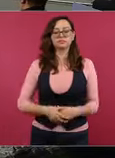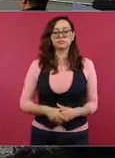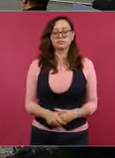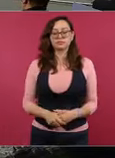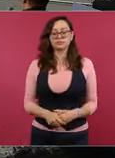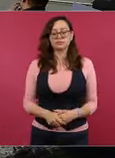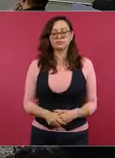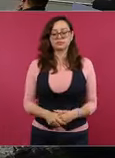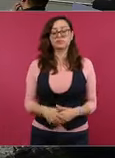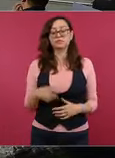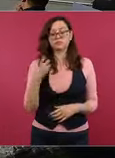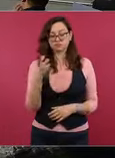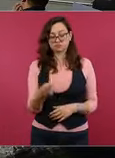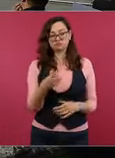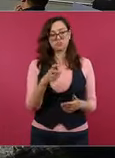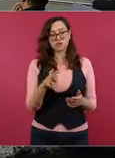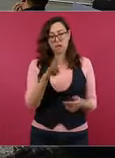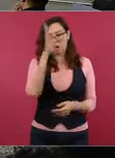Restablecer el tratado,